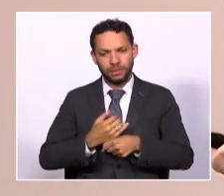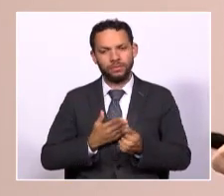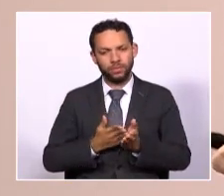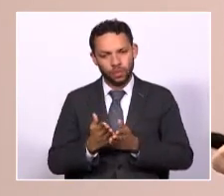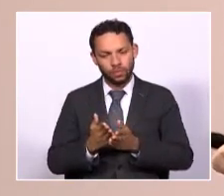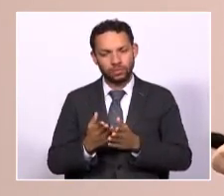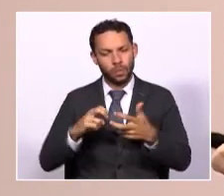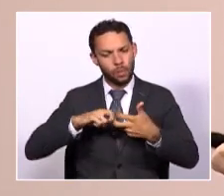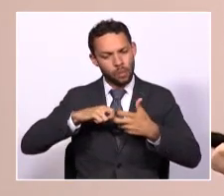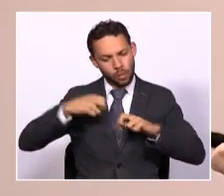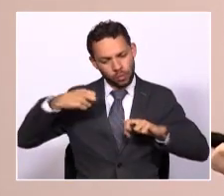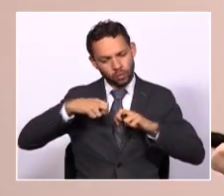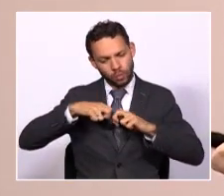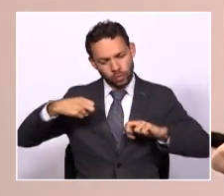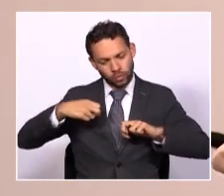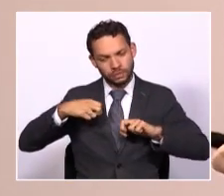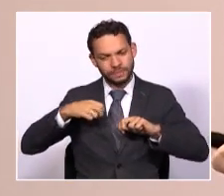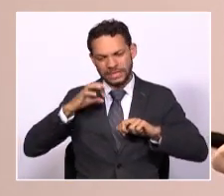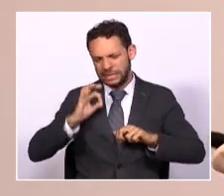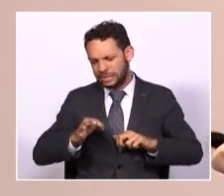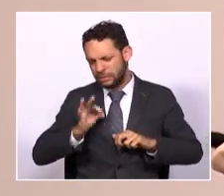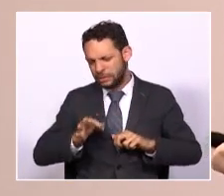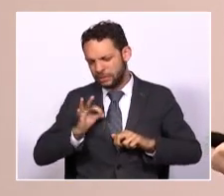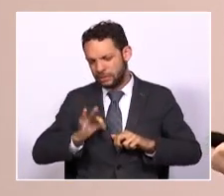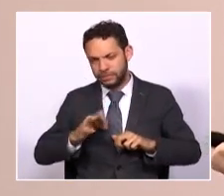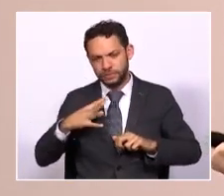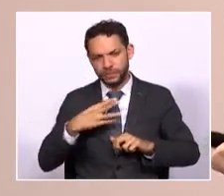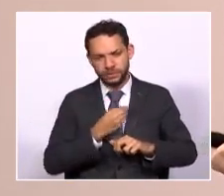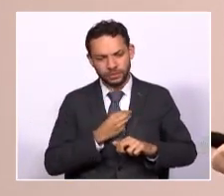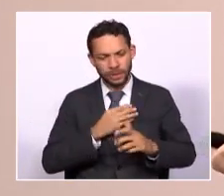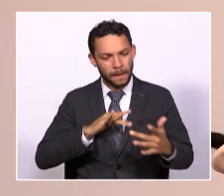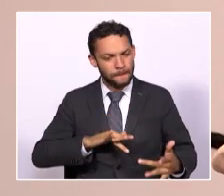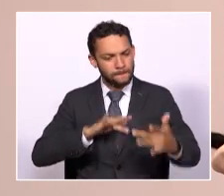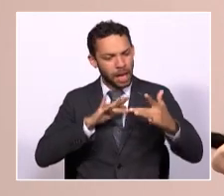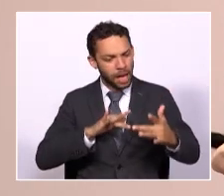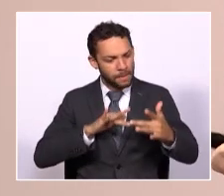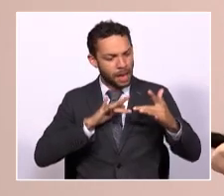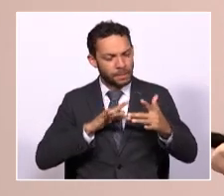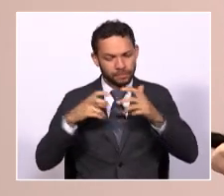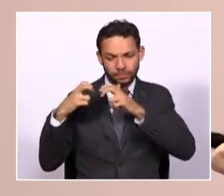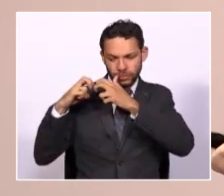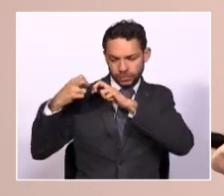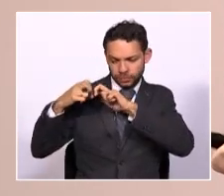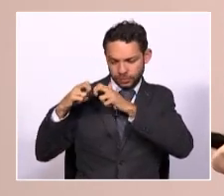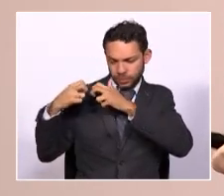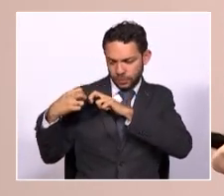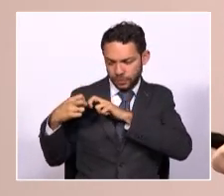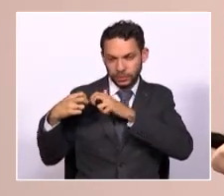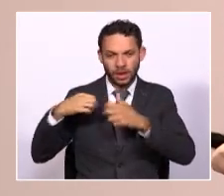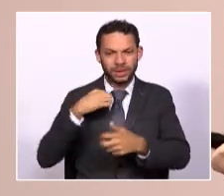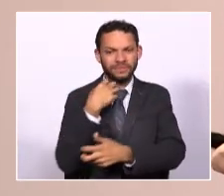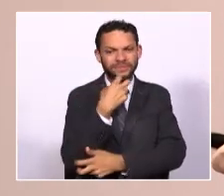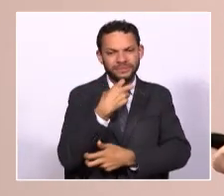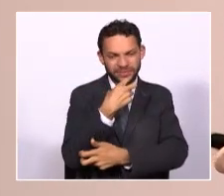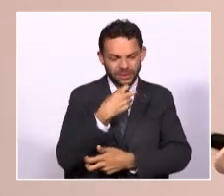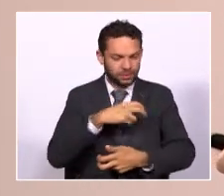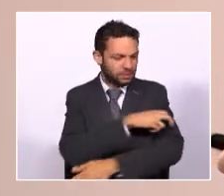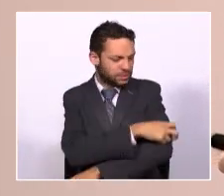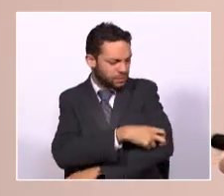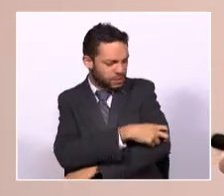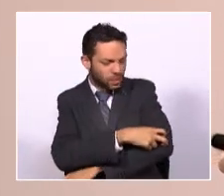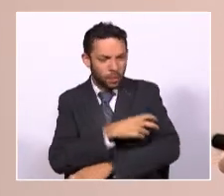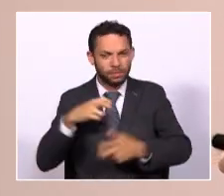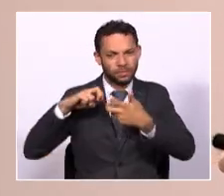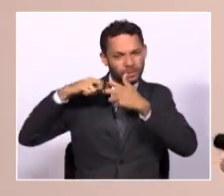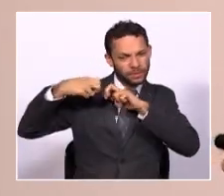formación muscular. Casi siempre, ¿qué es lo primero que evaluamos? La simetría entre los hombros. Lo primero que miramos con el paciente es mirar